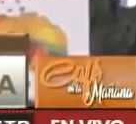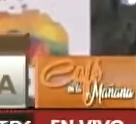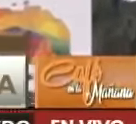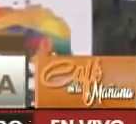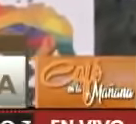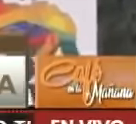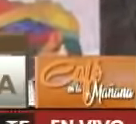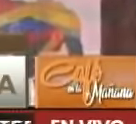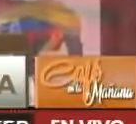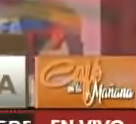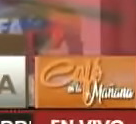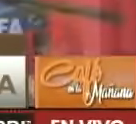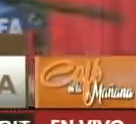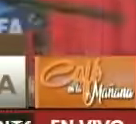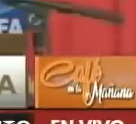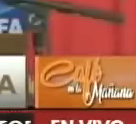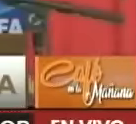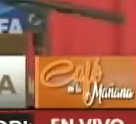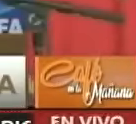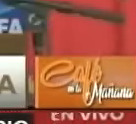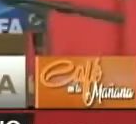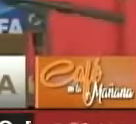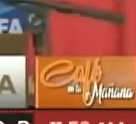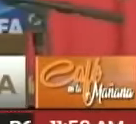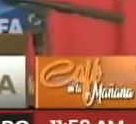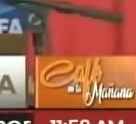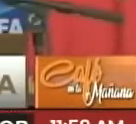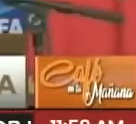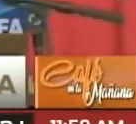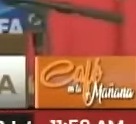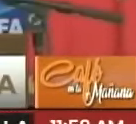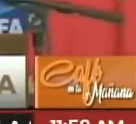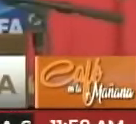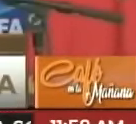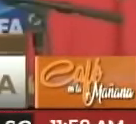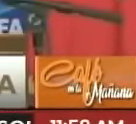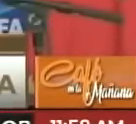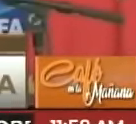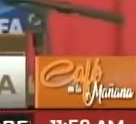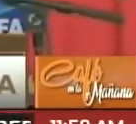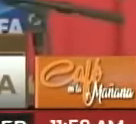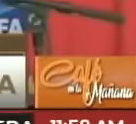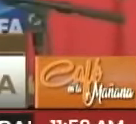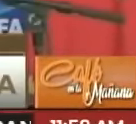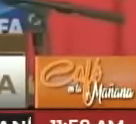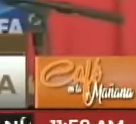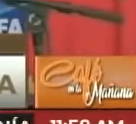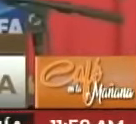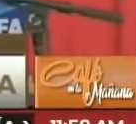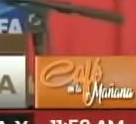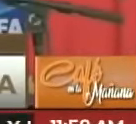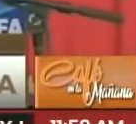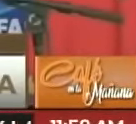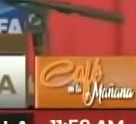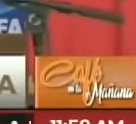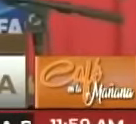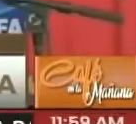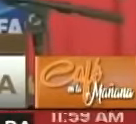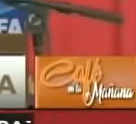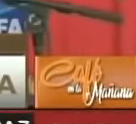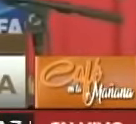consultivo para la defensa de la Guayana Esequiba. Con un despliegue de